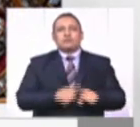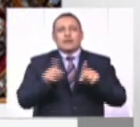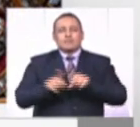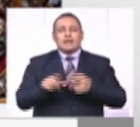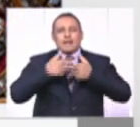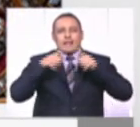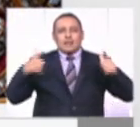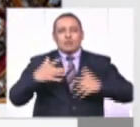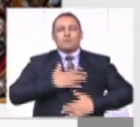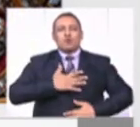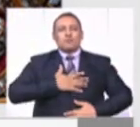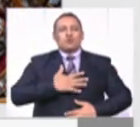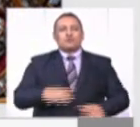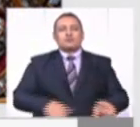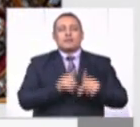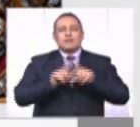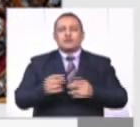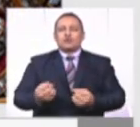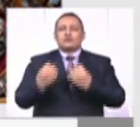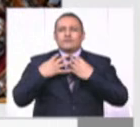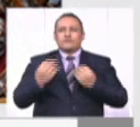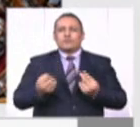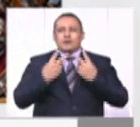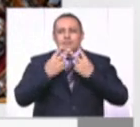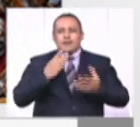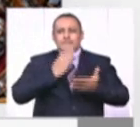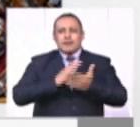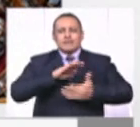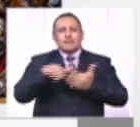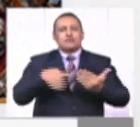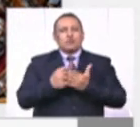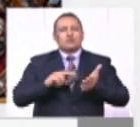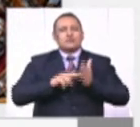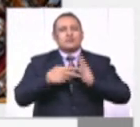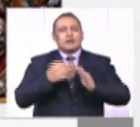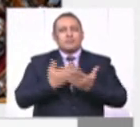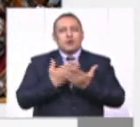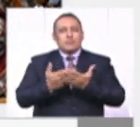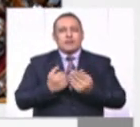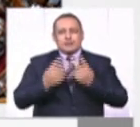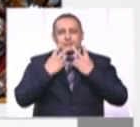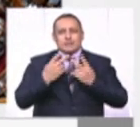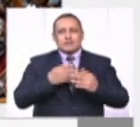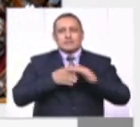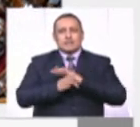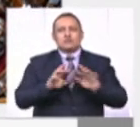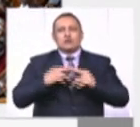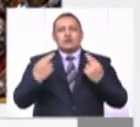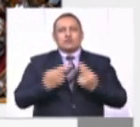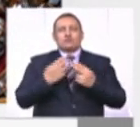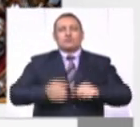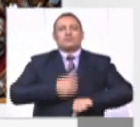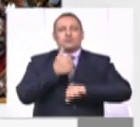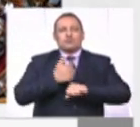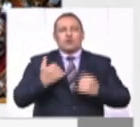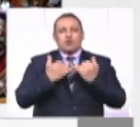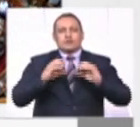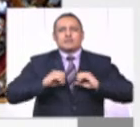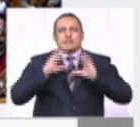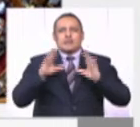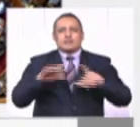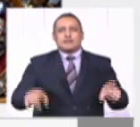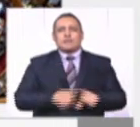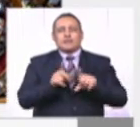lenguas originarias y nos comentabas Gabriel parte de lo que se prevé se vea en la sesión plenaria del día de